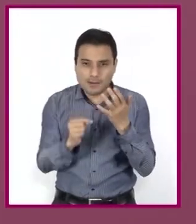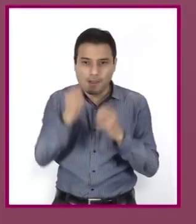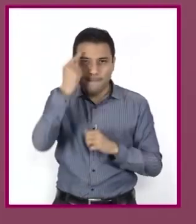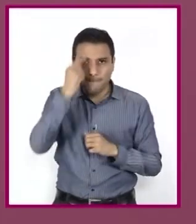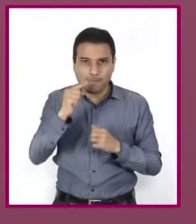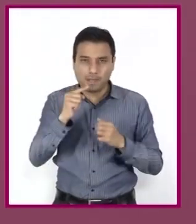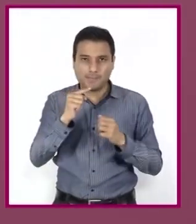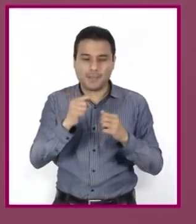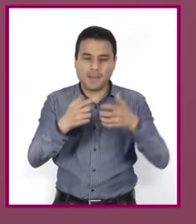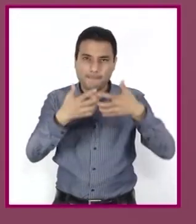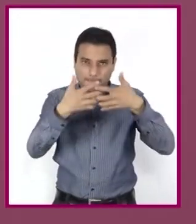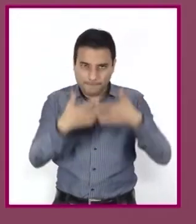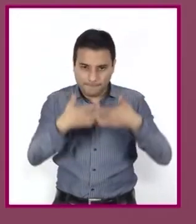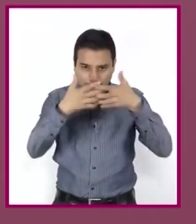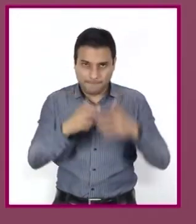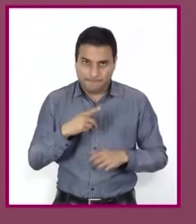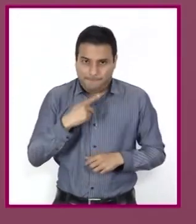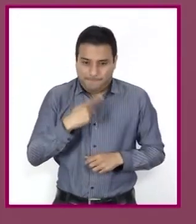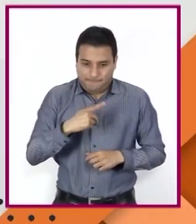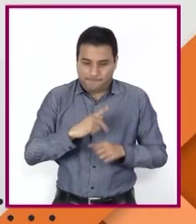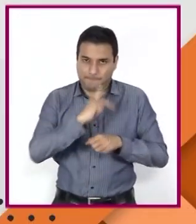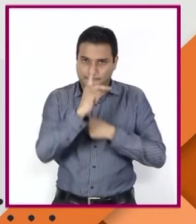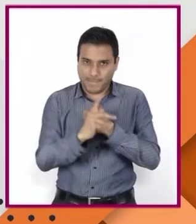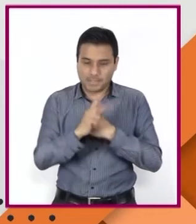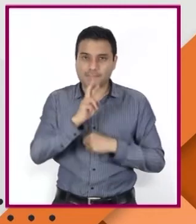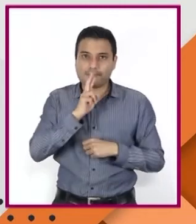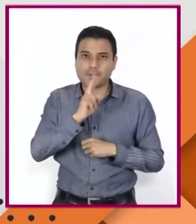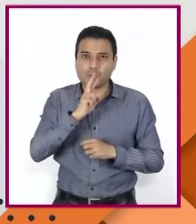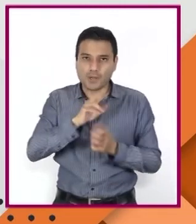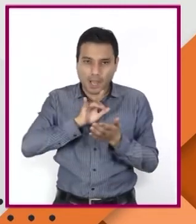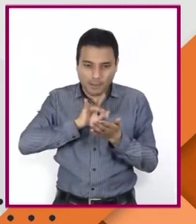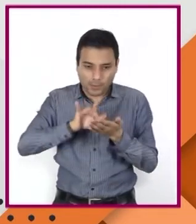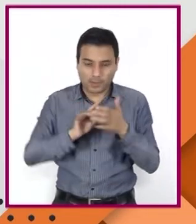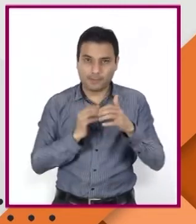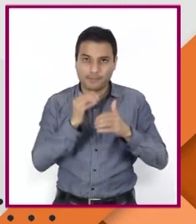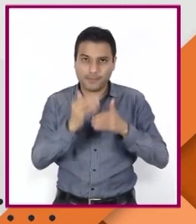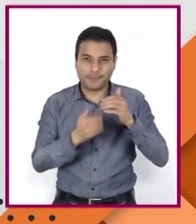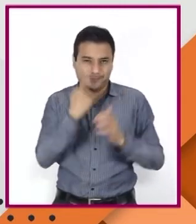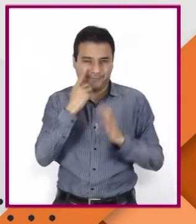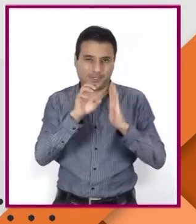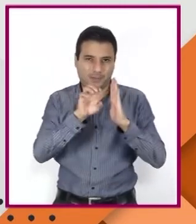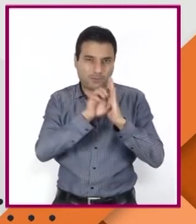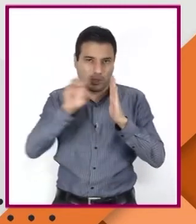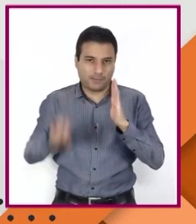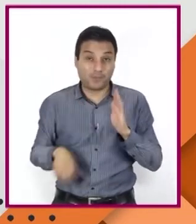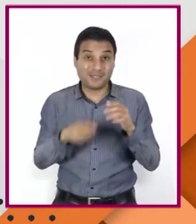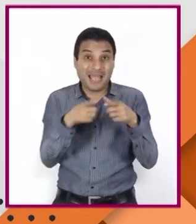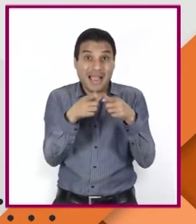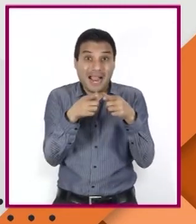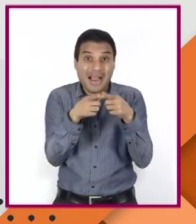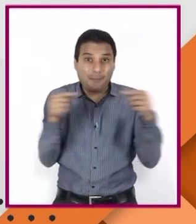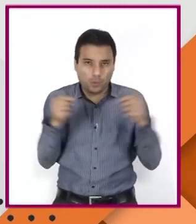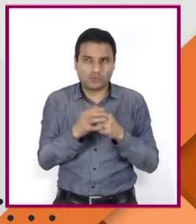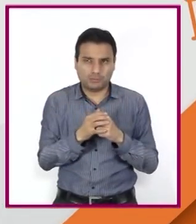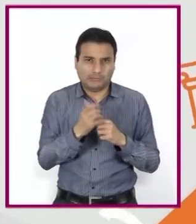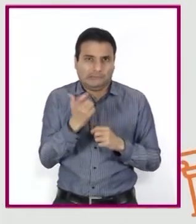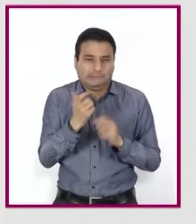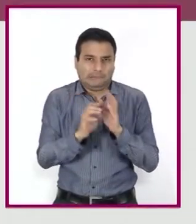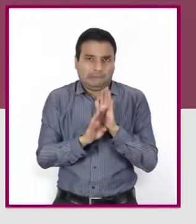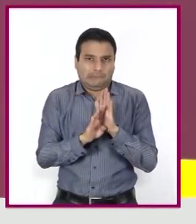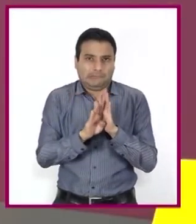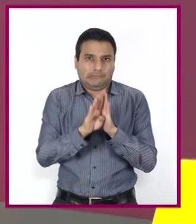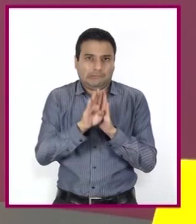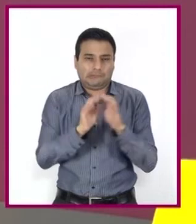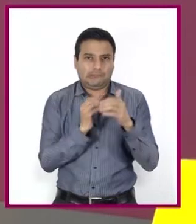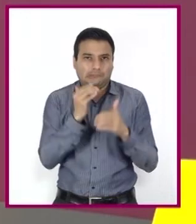la producción nacional por sobre la extranjera. En el caso de Japón, una potencia emergente en Asia,